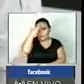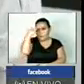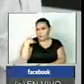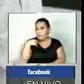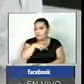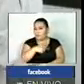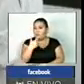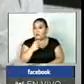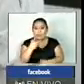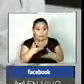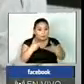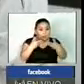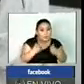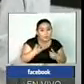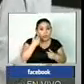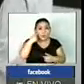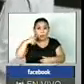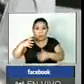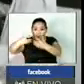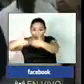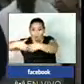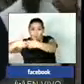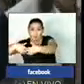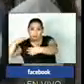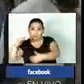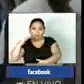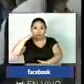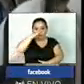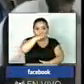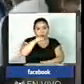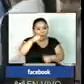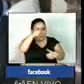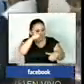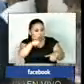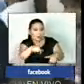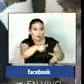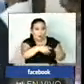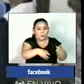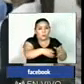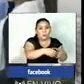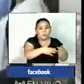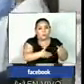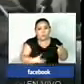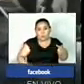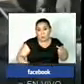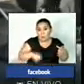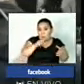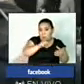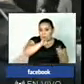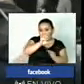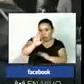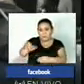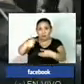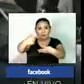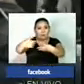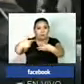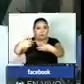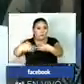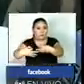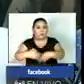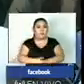y es que se busca que las aerolíneas puedan llegar a un acuerdo con el Ejecutivo para que se puedan respetar ciertas condiciones.